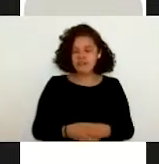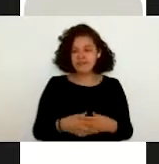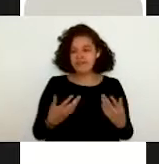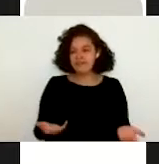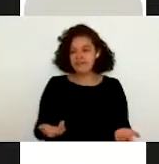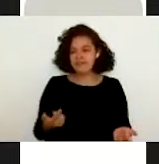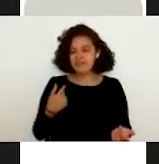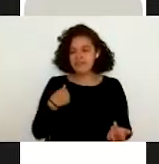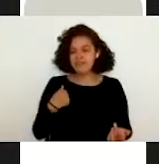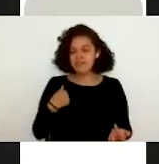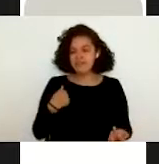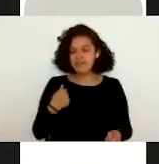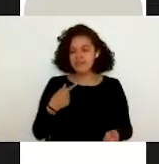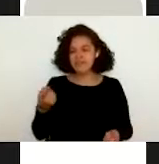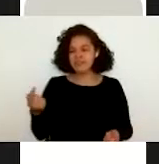la tomo